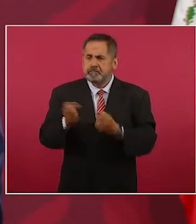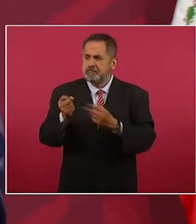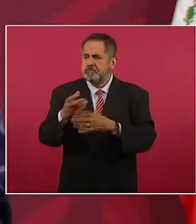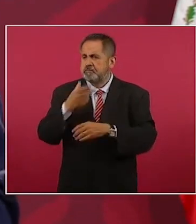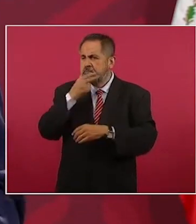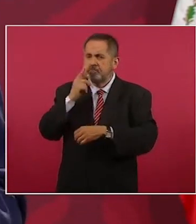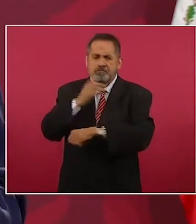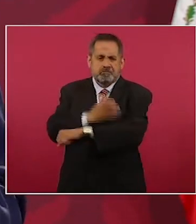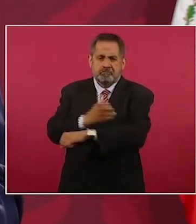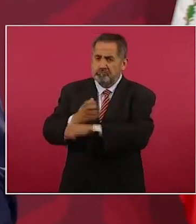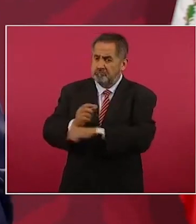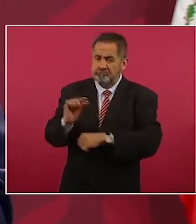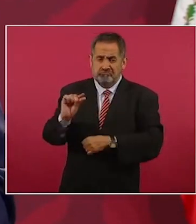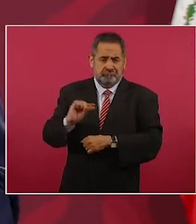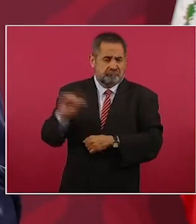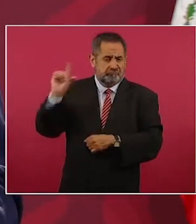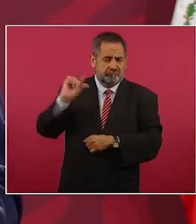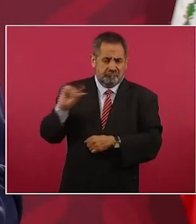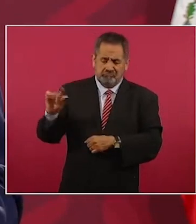compañeras, compañeros de primera.